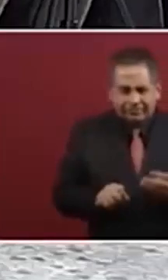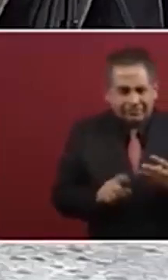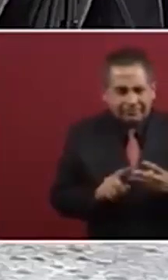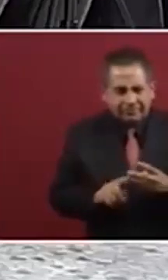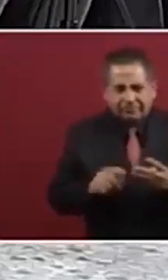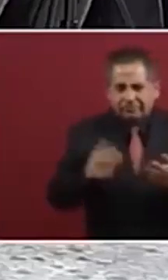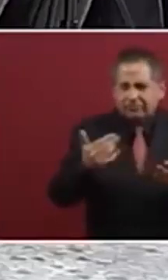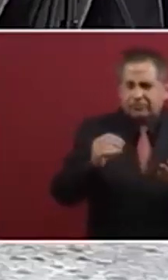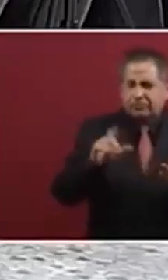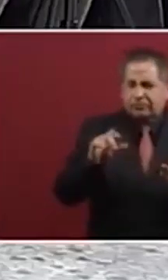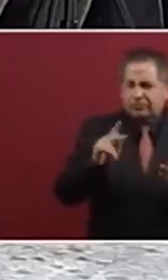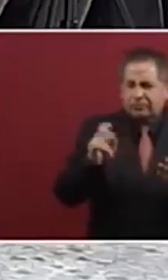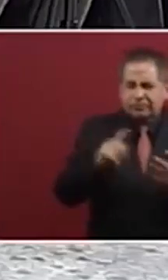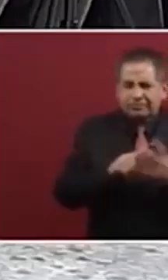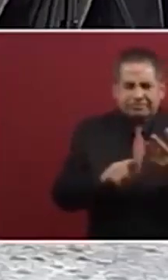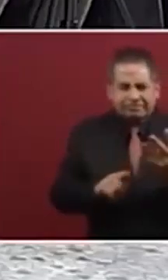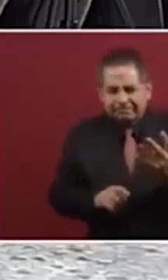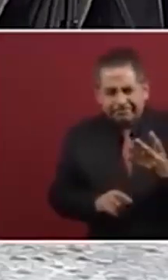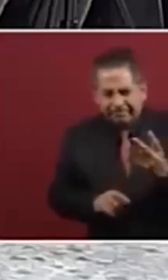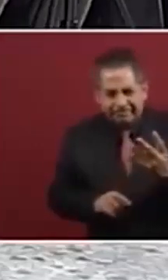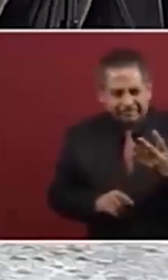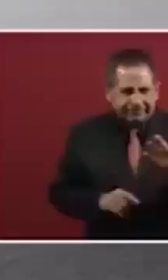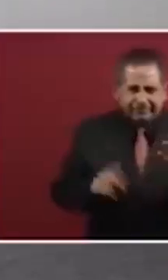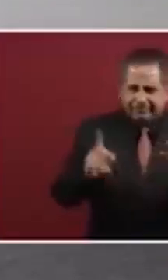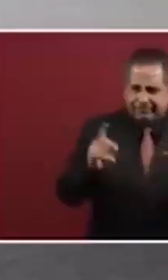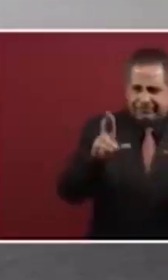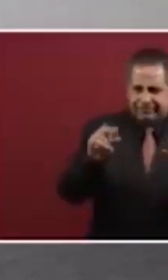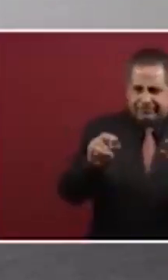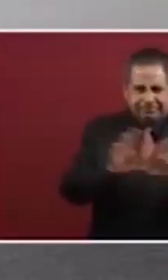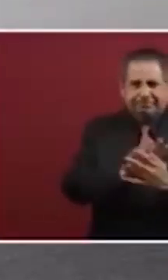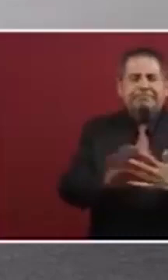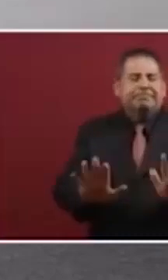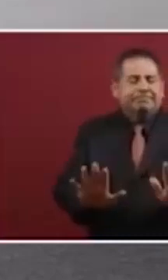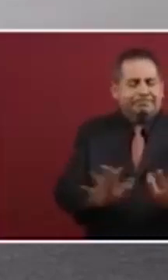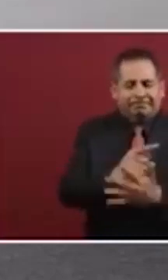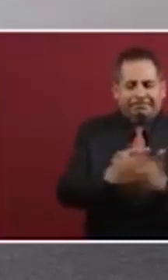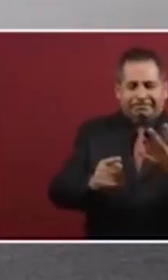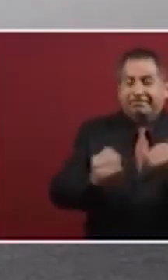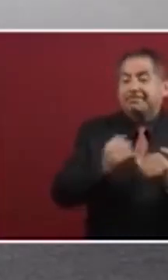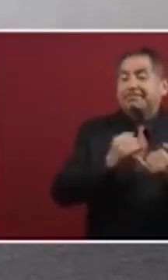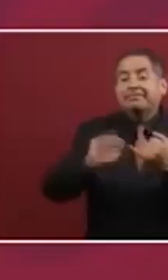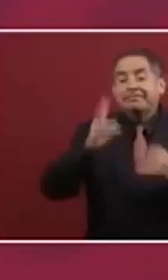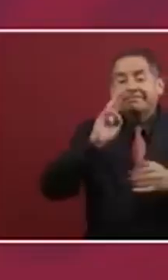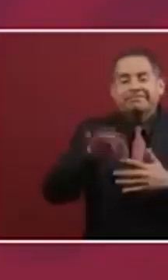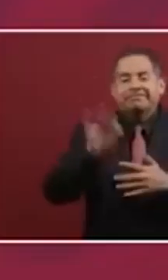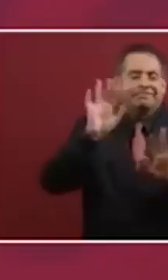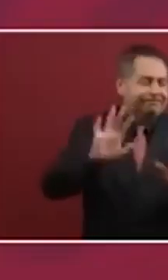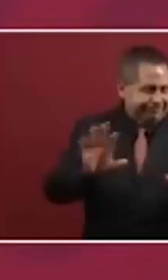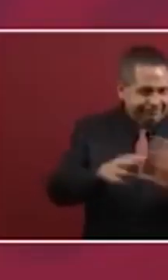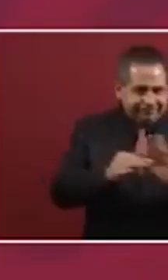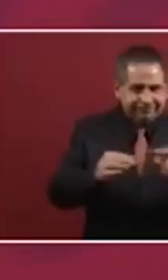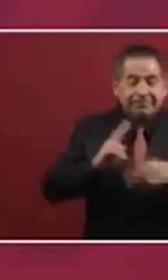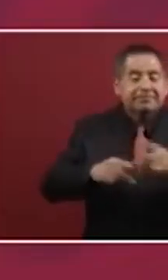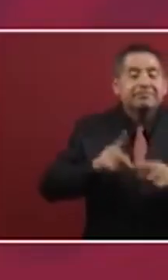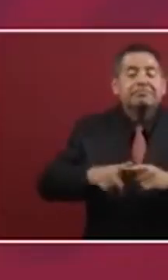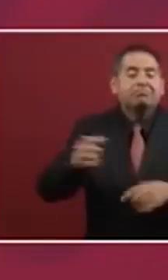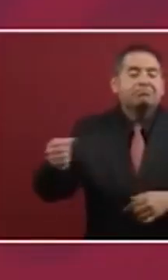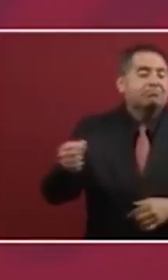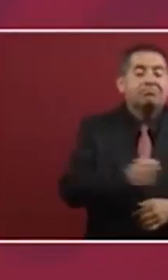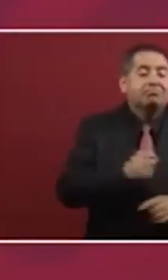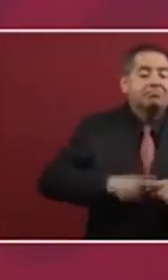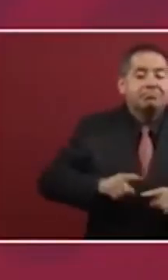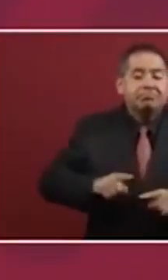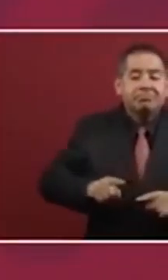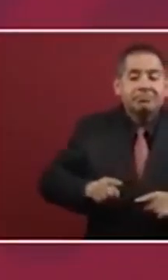la Subsecretaría de Gobernación y apuntó que se garantizará el derecho del pueblo a la salud y se creará el Instituto de Salud para el Bienestar,